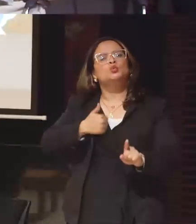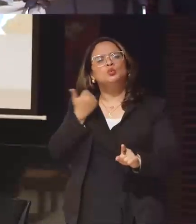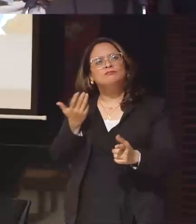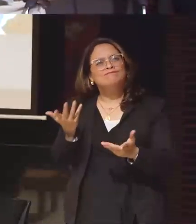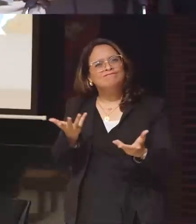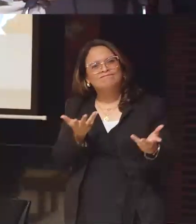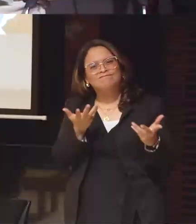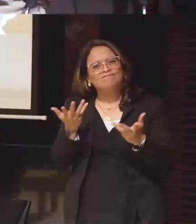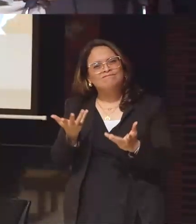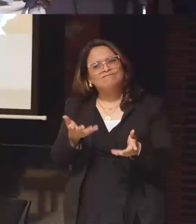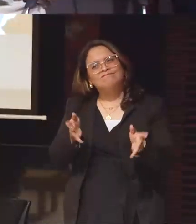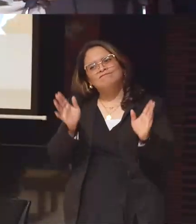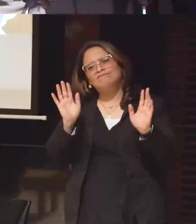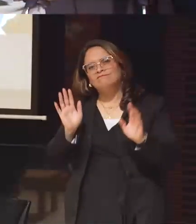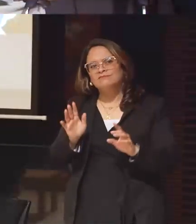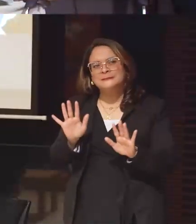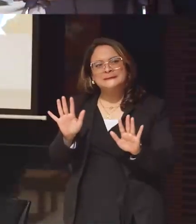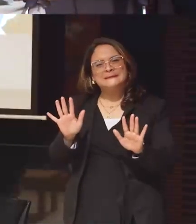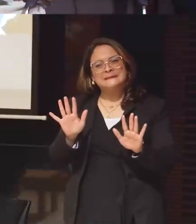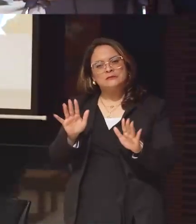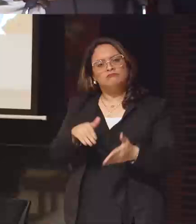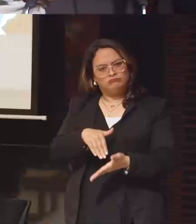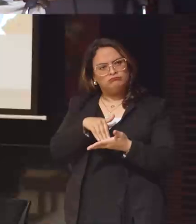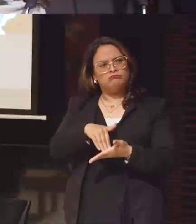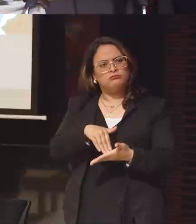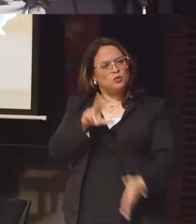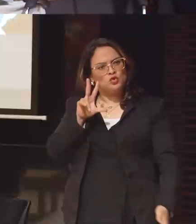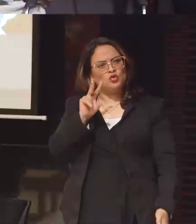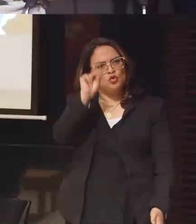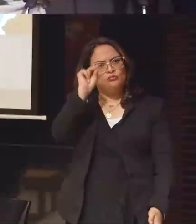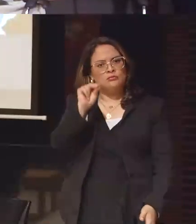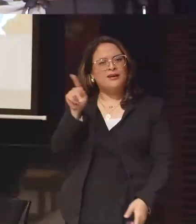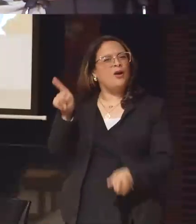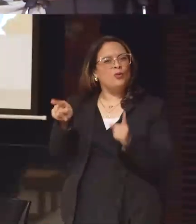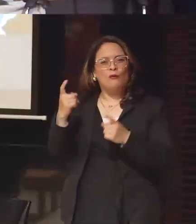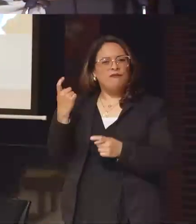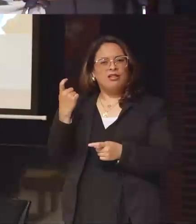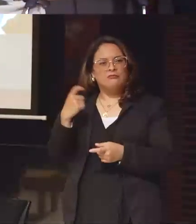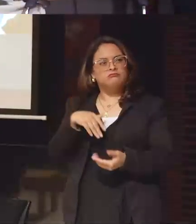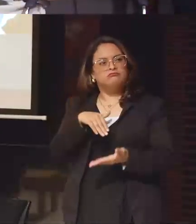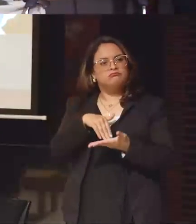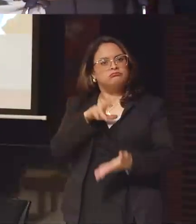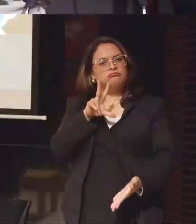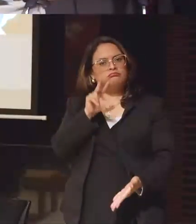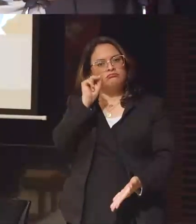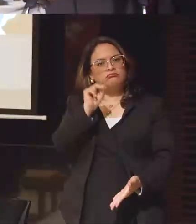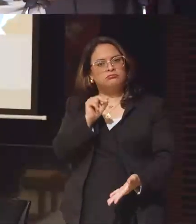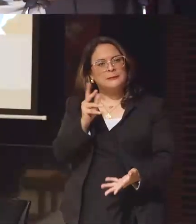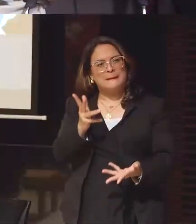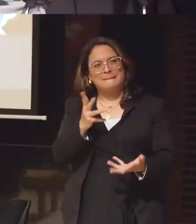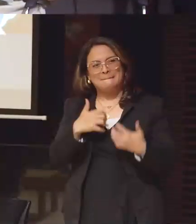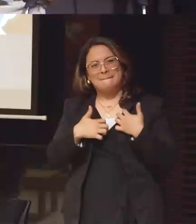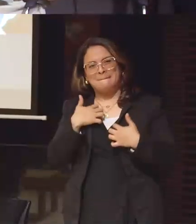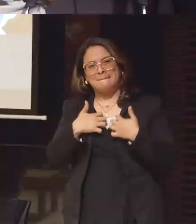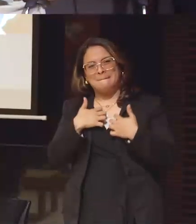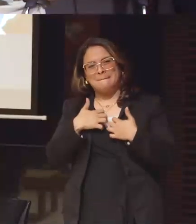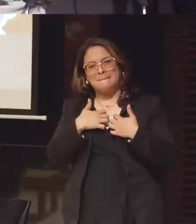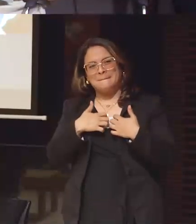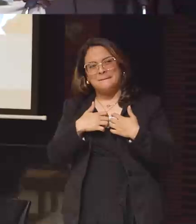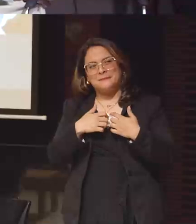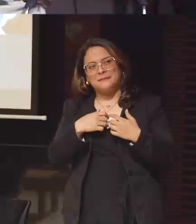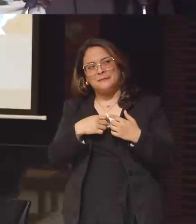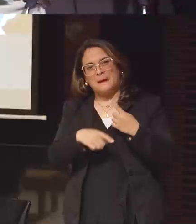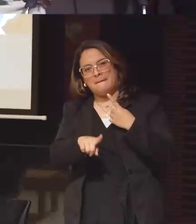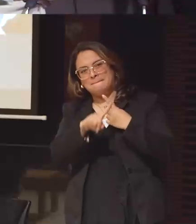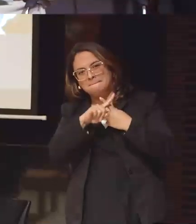cuesta mucho trabajo pararse a decir, oye, no te coles, paga el pasaje, porque tienen miedo de que va a estar solo,